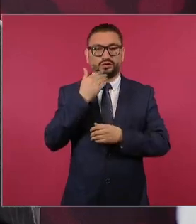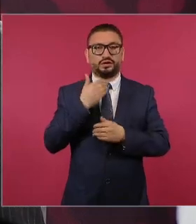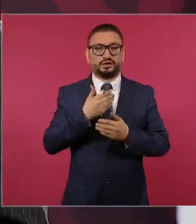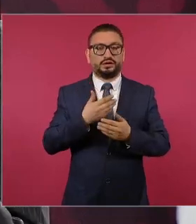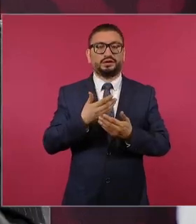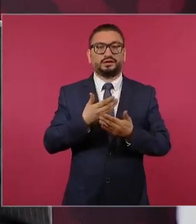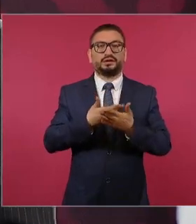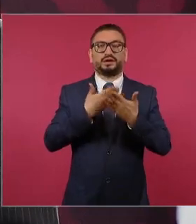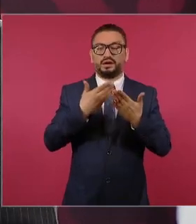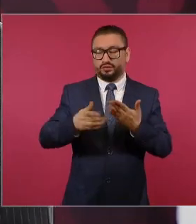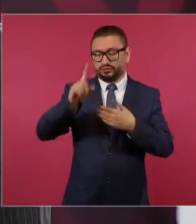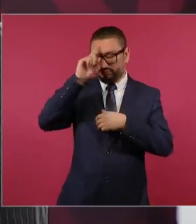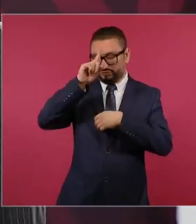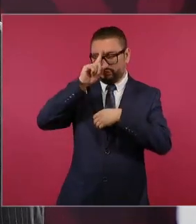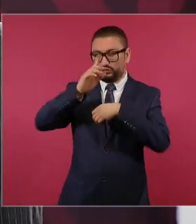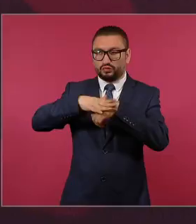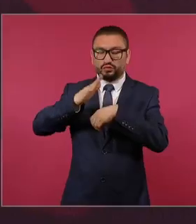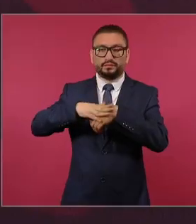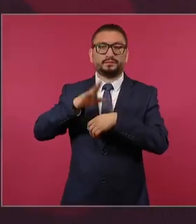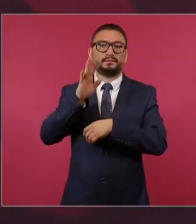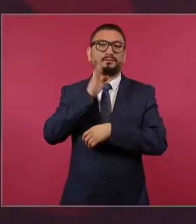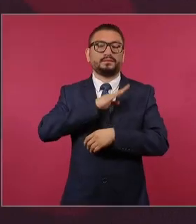los malaconsejan